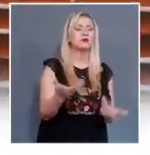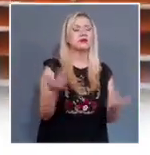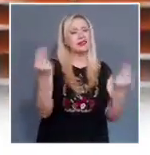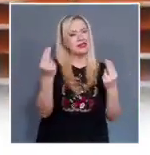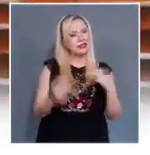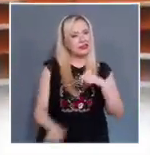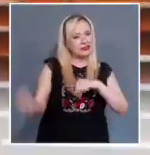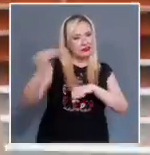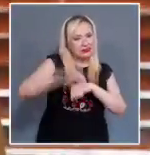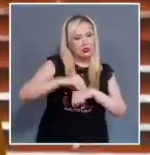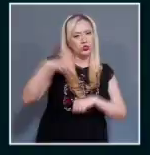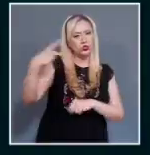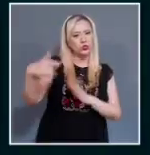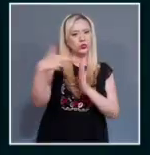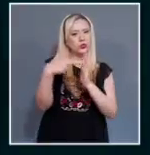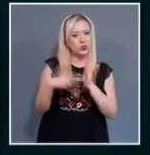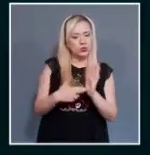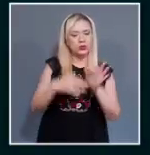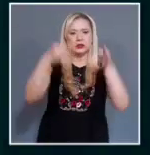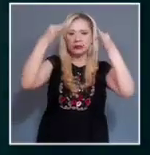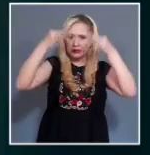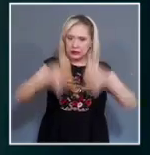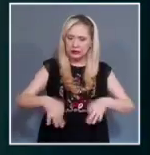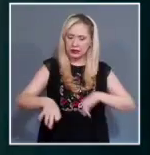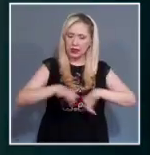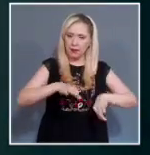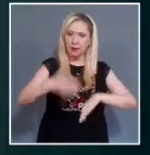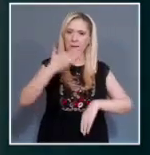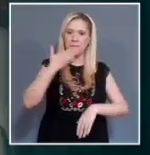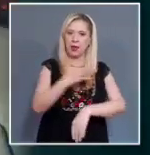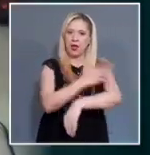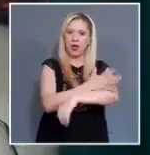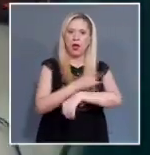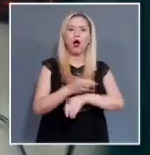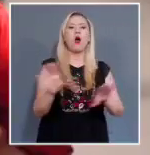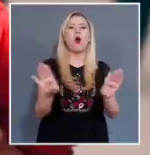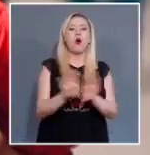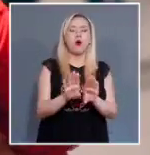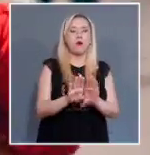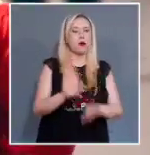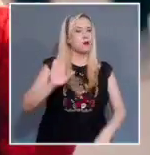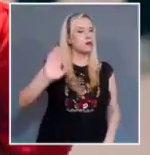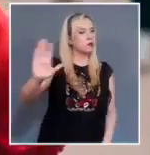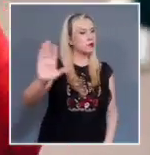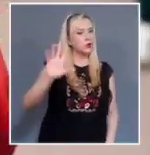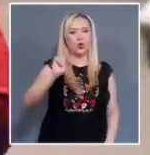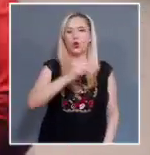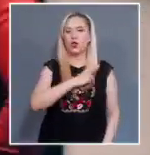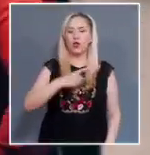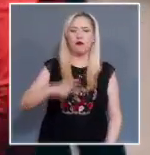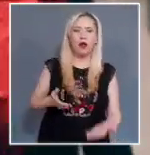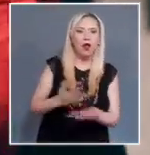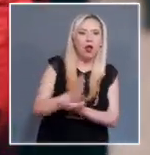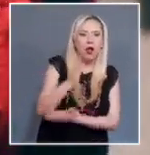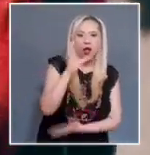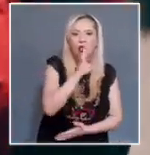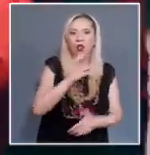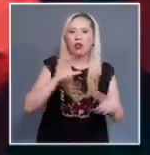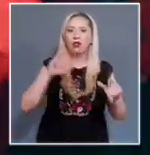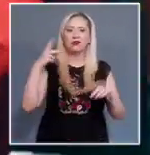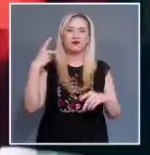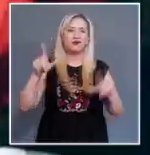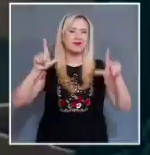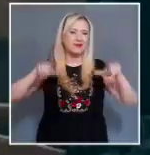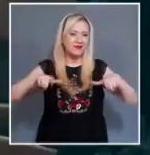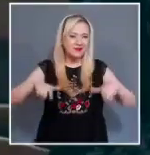ética directrices para sancionar hechos o incitación a la violencia en línea. Es el caso de varias mujeres periodistas que